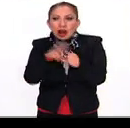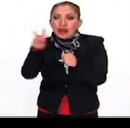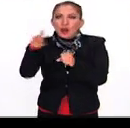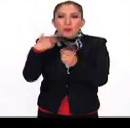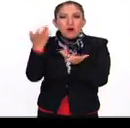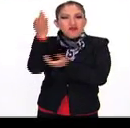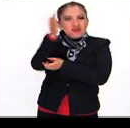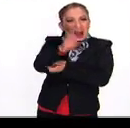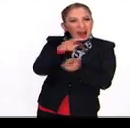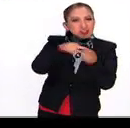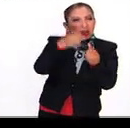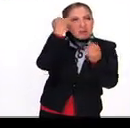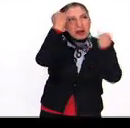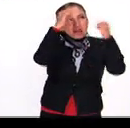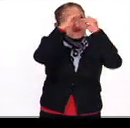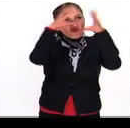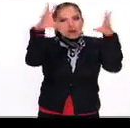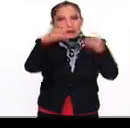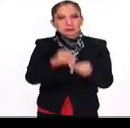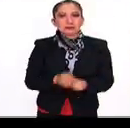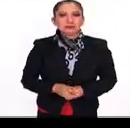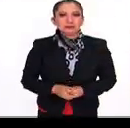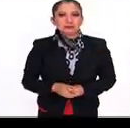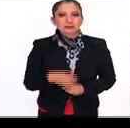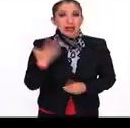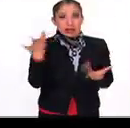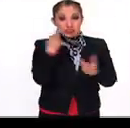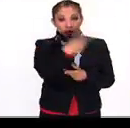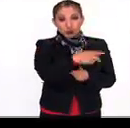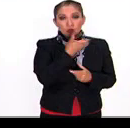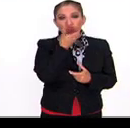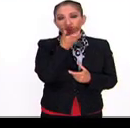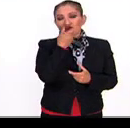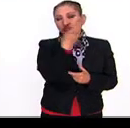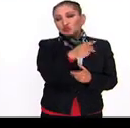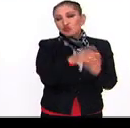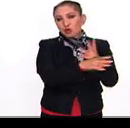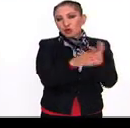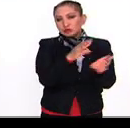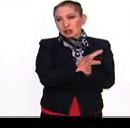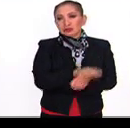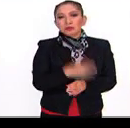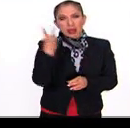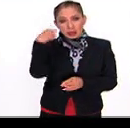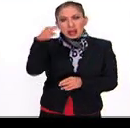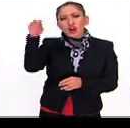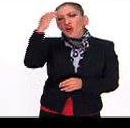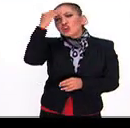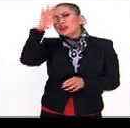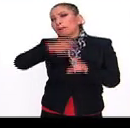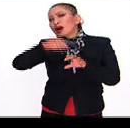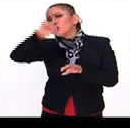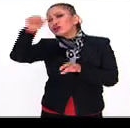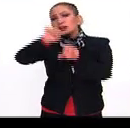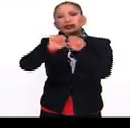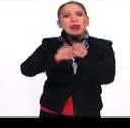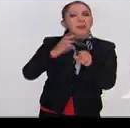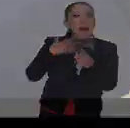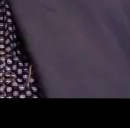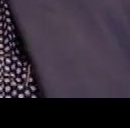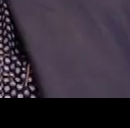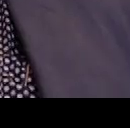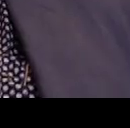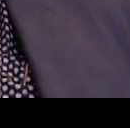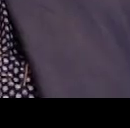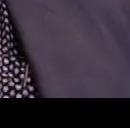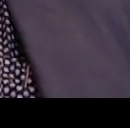de lo artificial y de lo imaginario. Crea su propia tradición también. Sí. ¿Por qué no recorremos un poco otra sala para que nos comentes